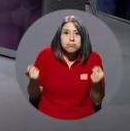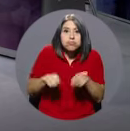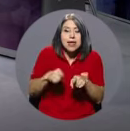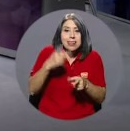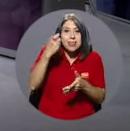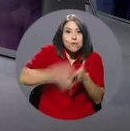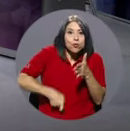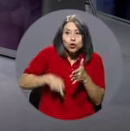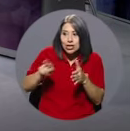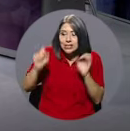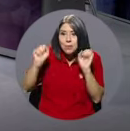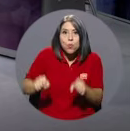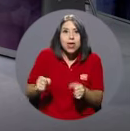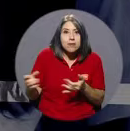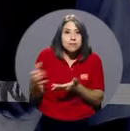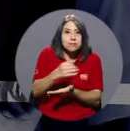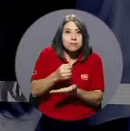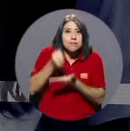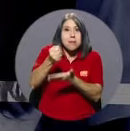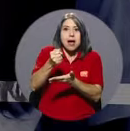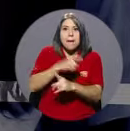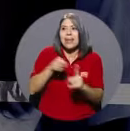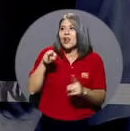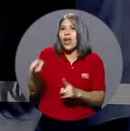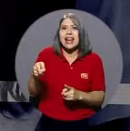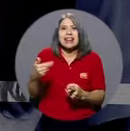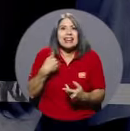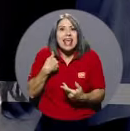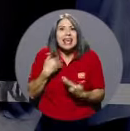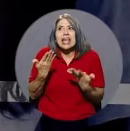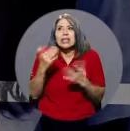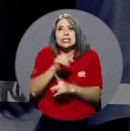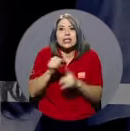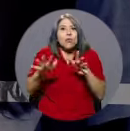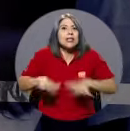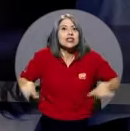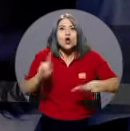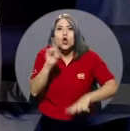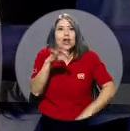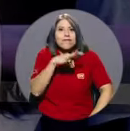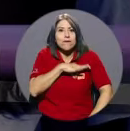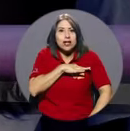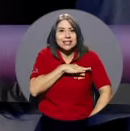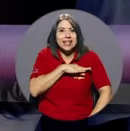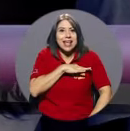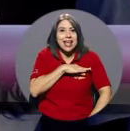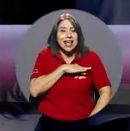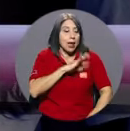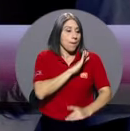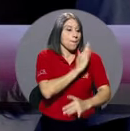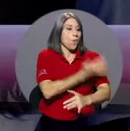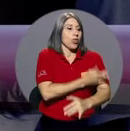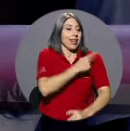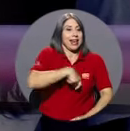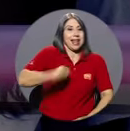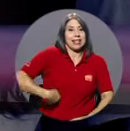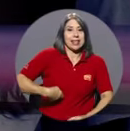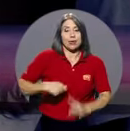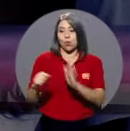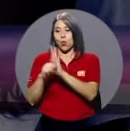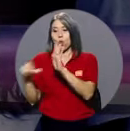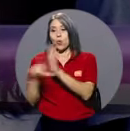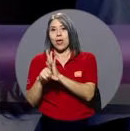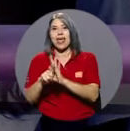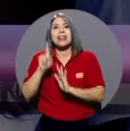los tributos, que es el que va a generar la factura, lo que tiene es un entorno que no le favorece. Y lo único que tiene que hacer el legislativo con el ejecutivo es decir,